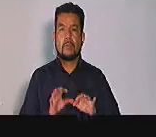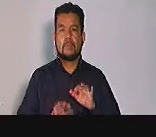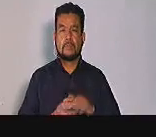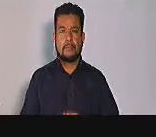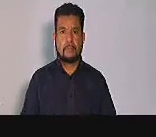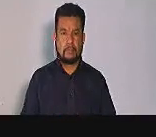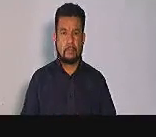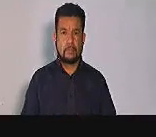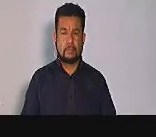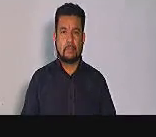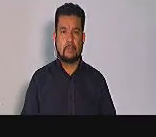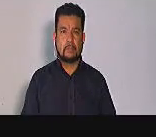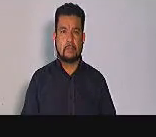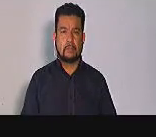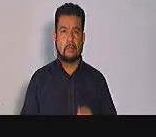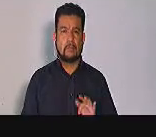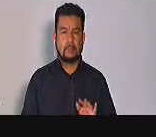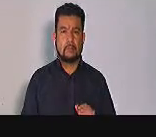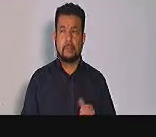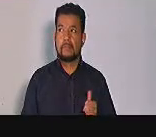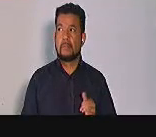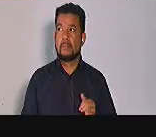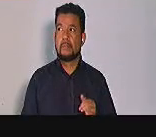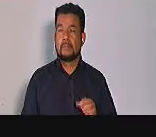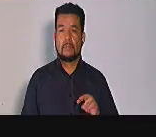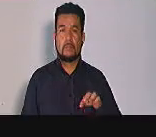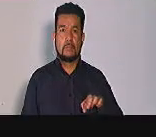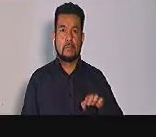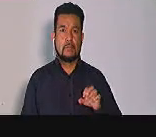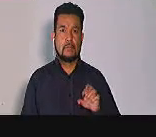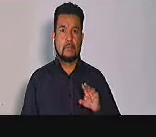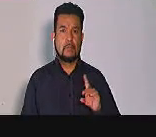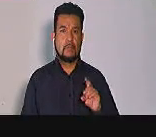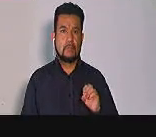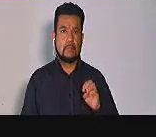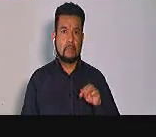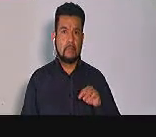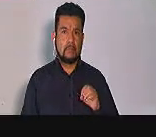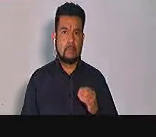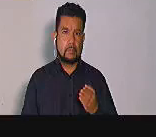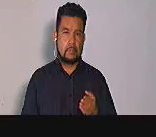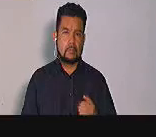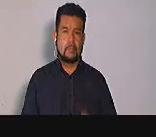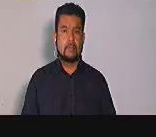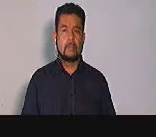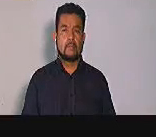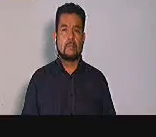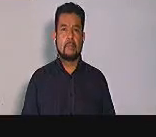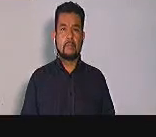secretario. Concejal Mora, copiado. Perdomo Ramírez Linda Esperanza.